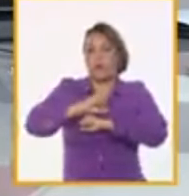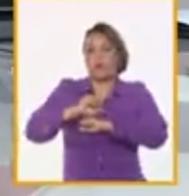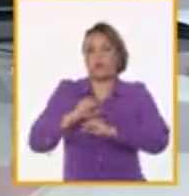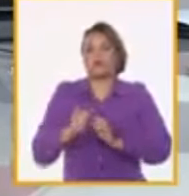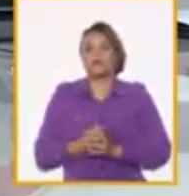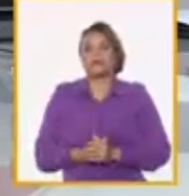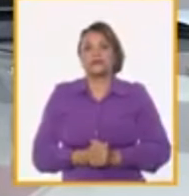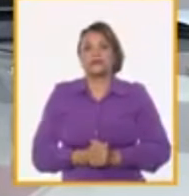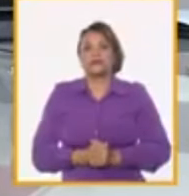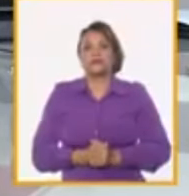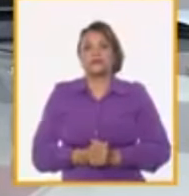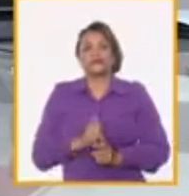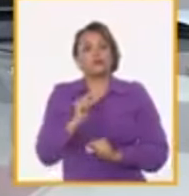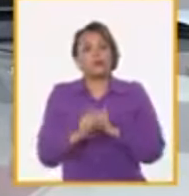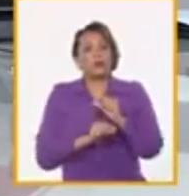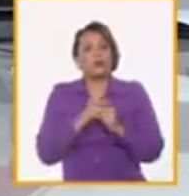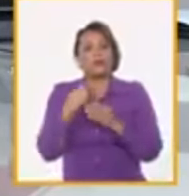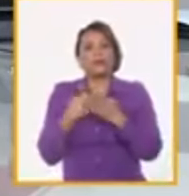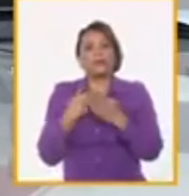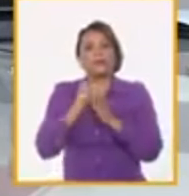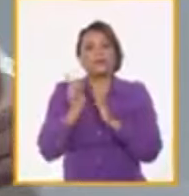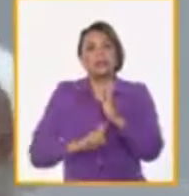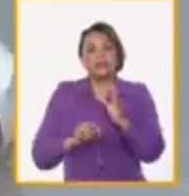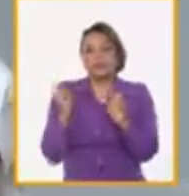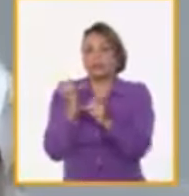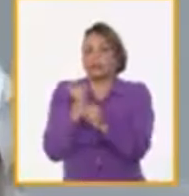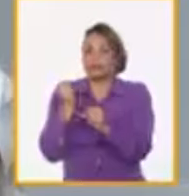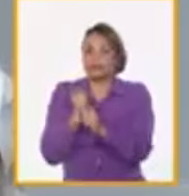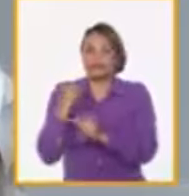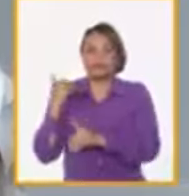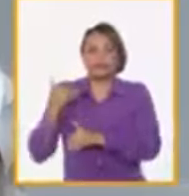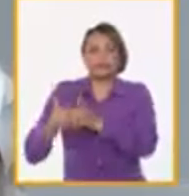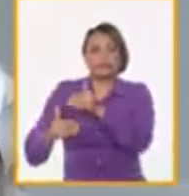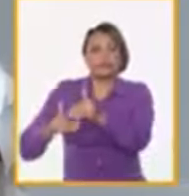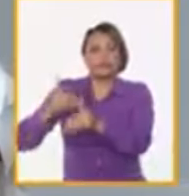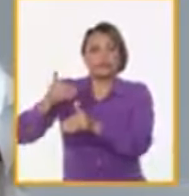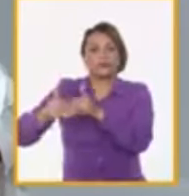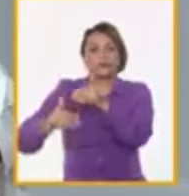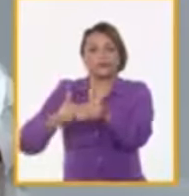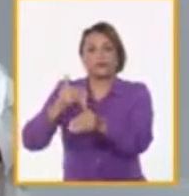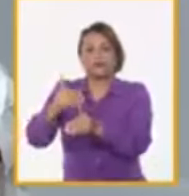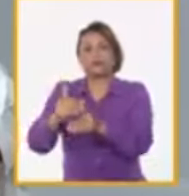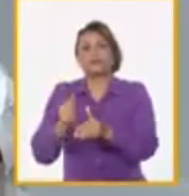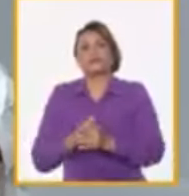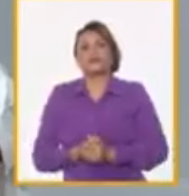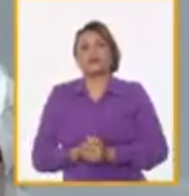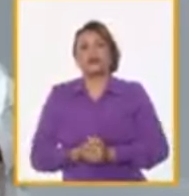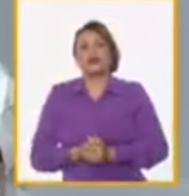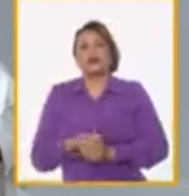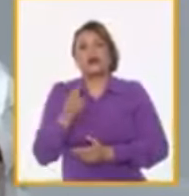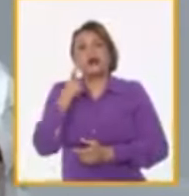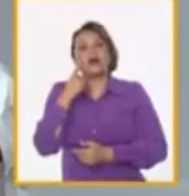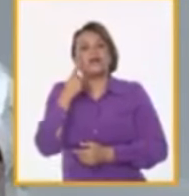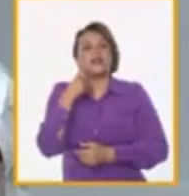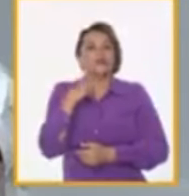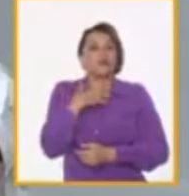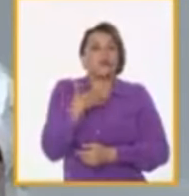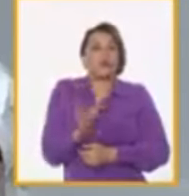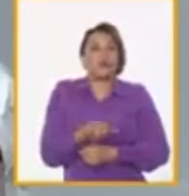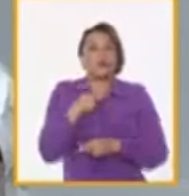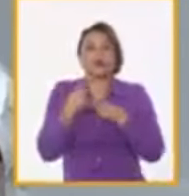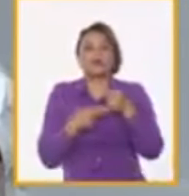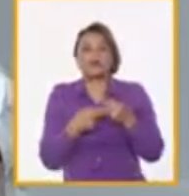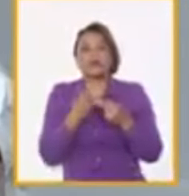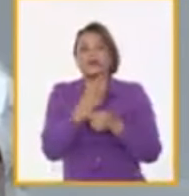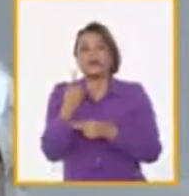ha venido trabajando, haciendo mejoras, pero ya esto es una intervención a mayor escala. y estamos escribiendo cómo hacerlo y qué le corresponde a cada uno para